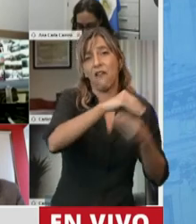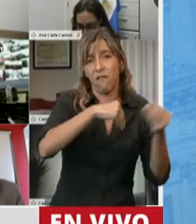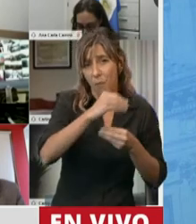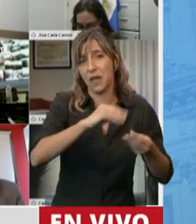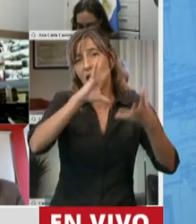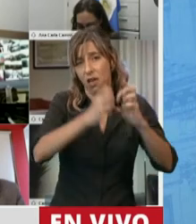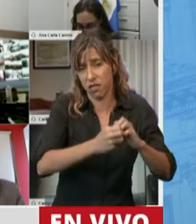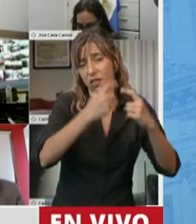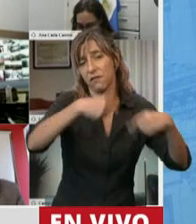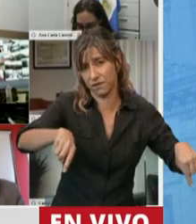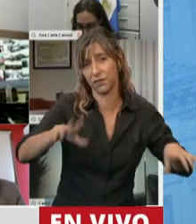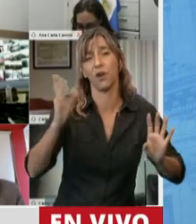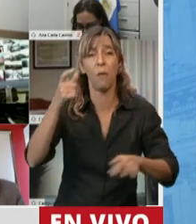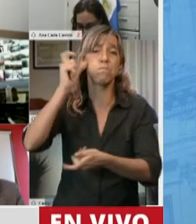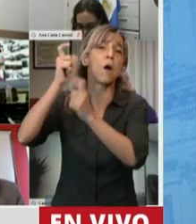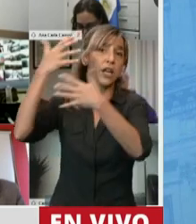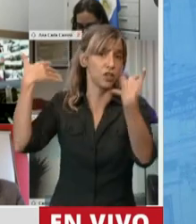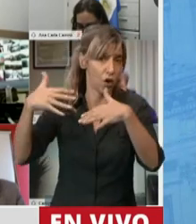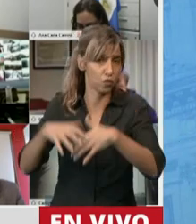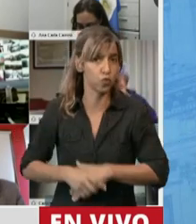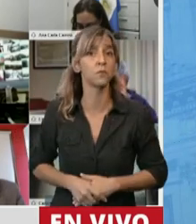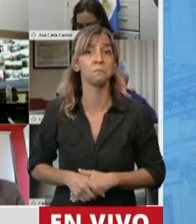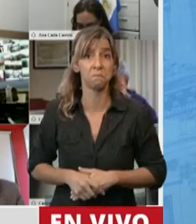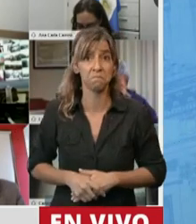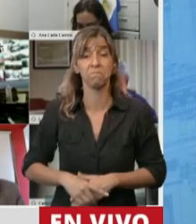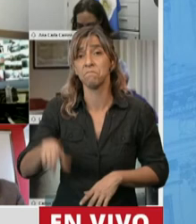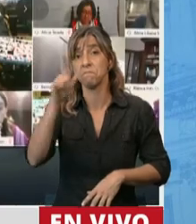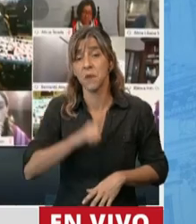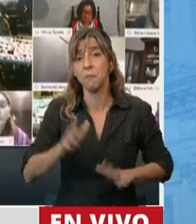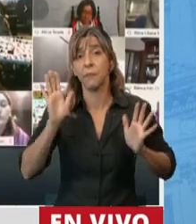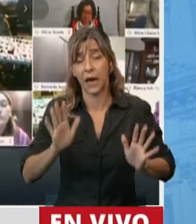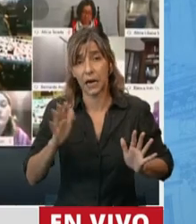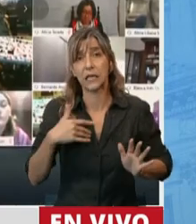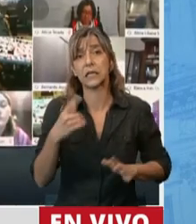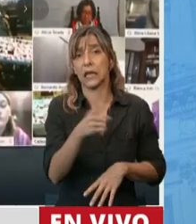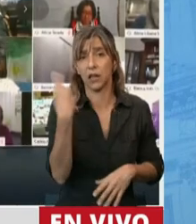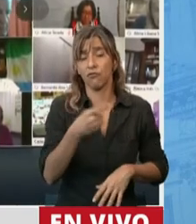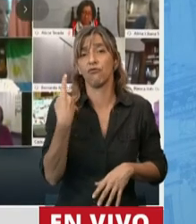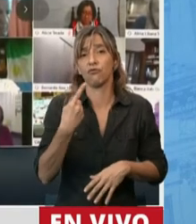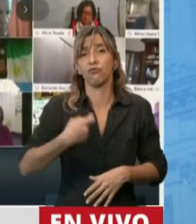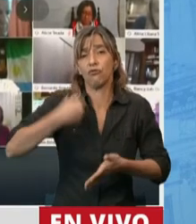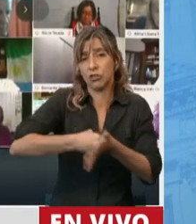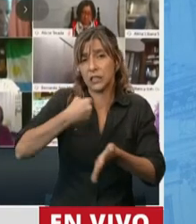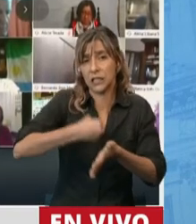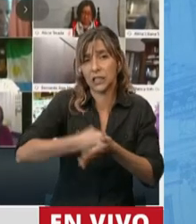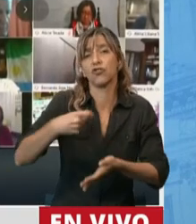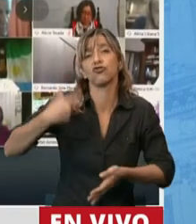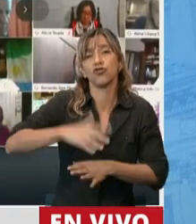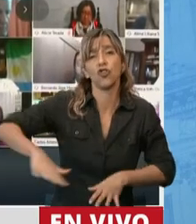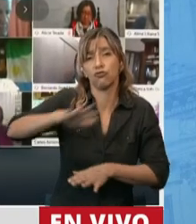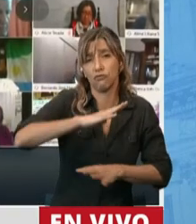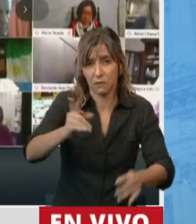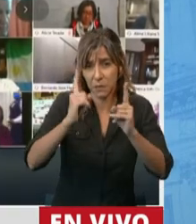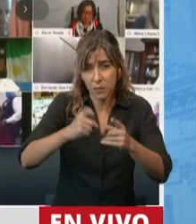experiencia tiene y mucha. Por eso creo, con estos ejemplos, que frente a la lucha que estamos dando como país y como sociedad, la clase